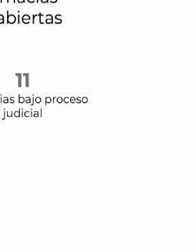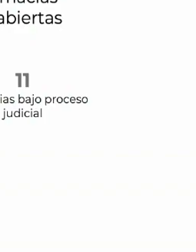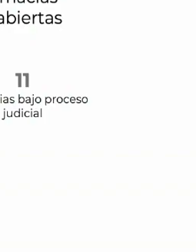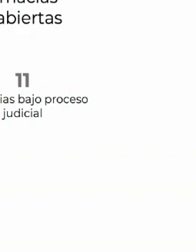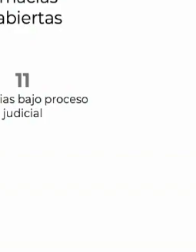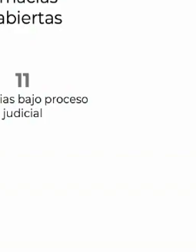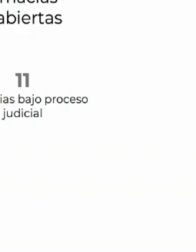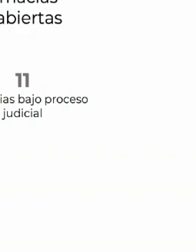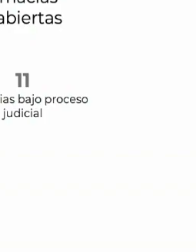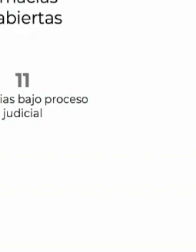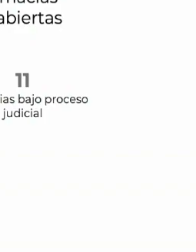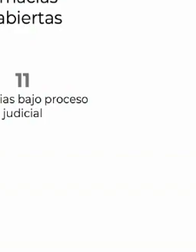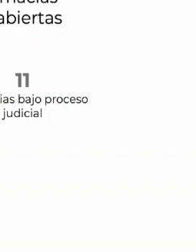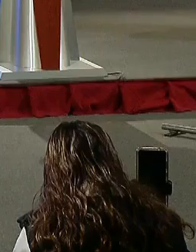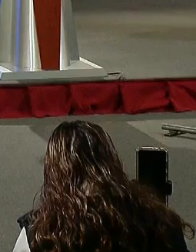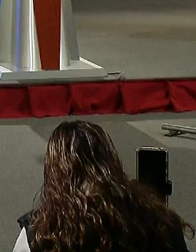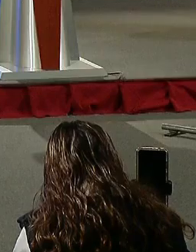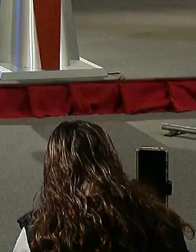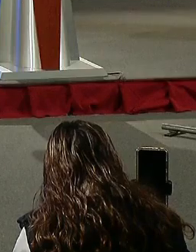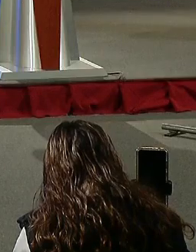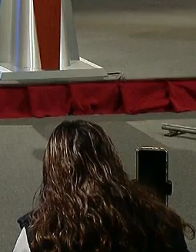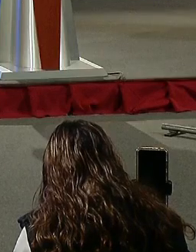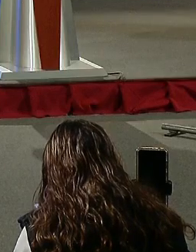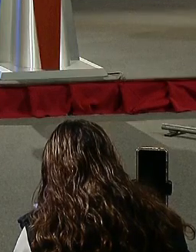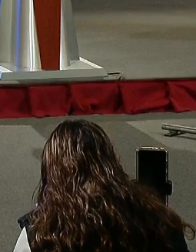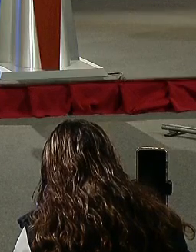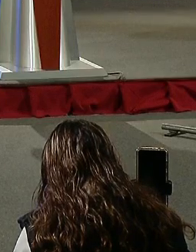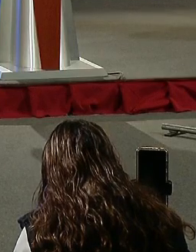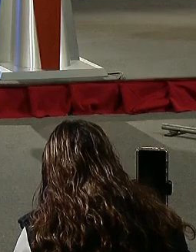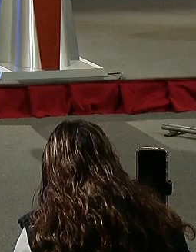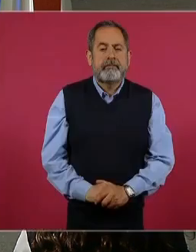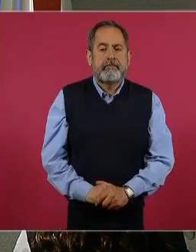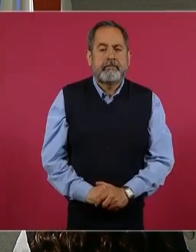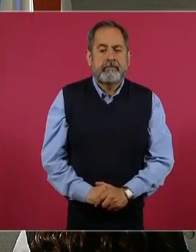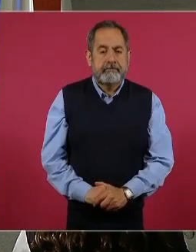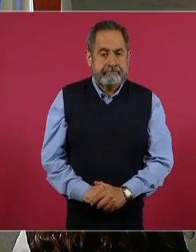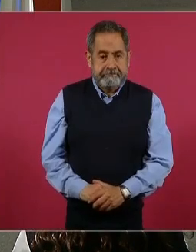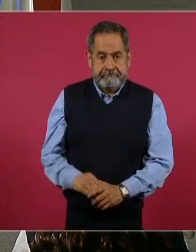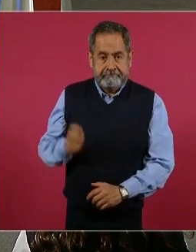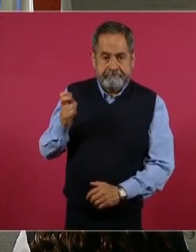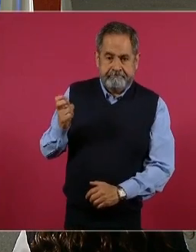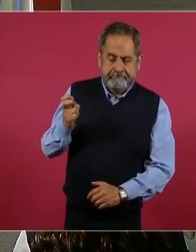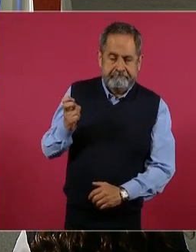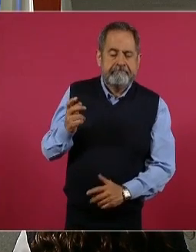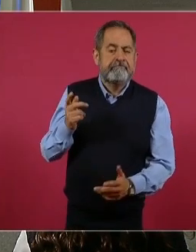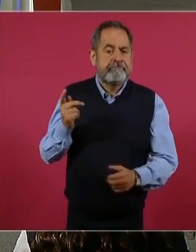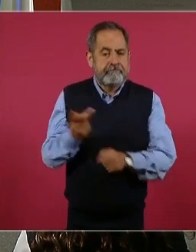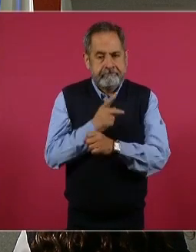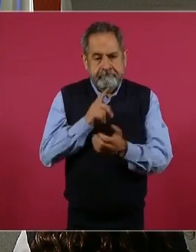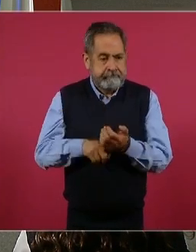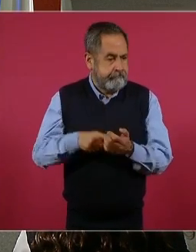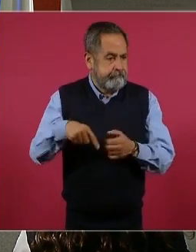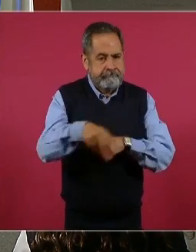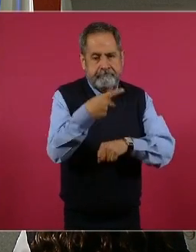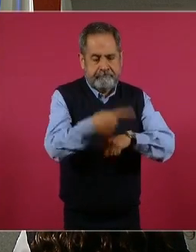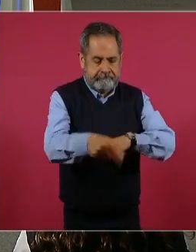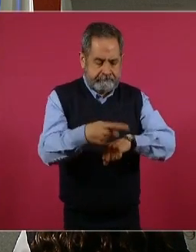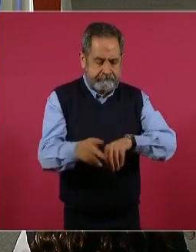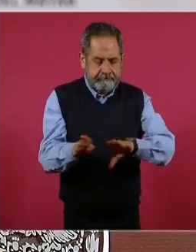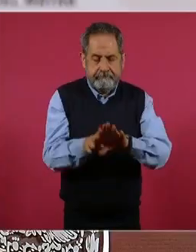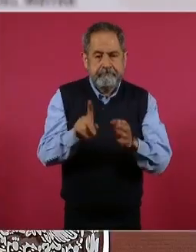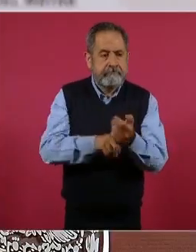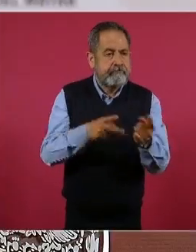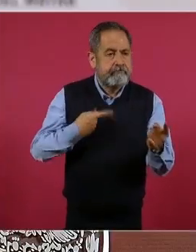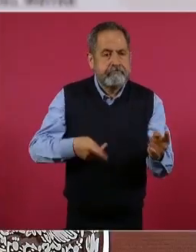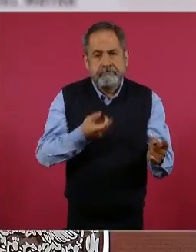otras subsustancias del mismo nivel de toxicidad. Esto, sin lugar a duda, representa un riesgo para la salud de